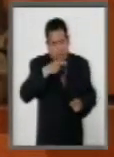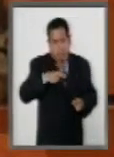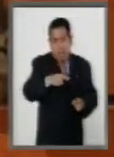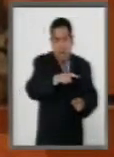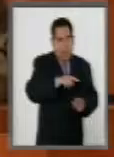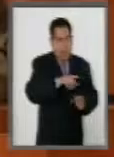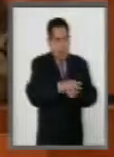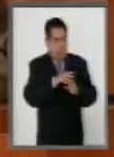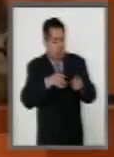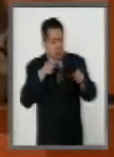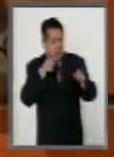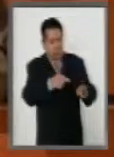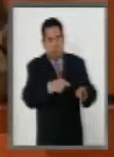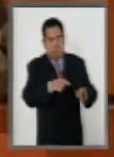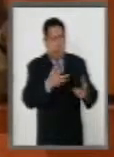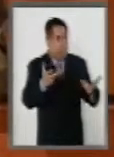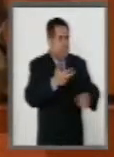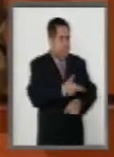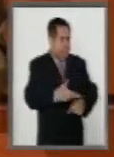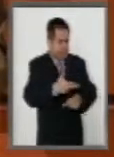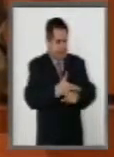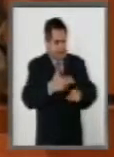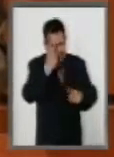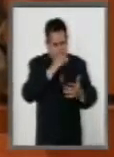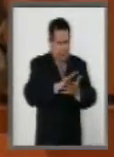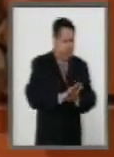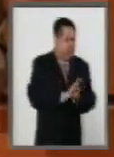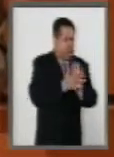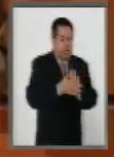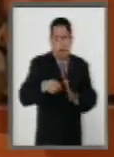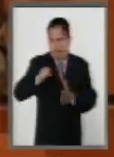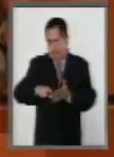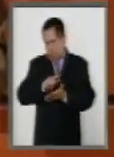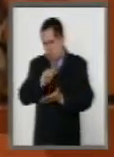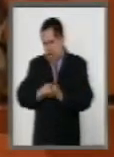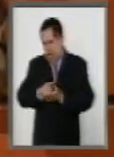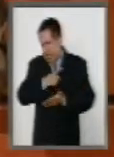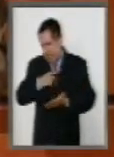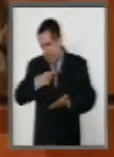acciones que deban realizarse para la implementación de lo dispuesto por la presente ley.